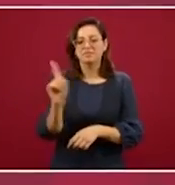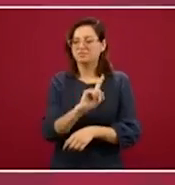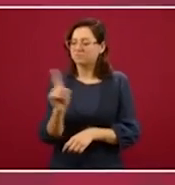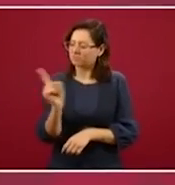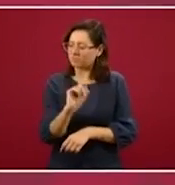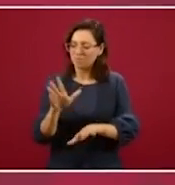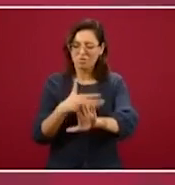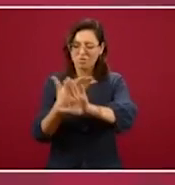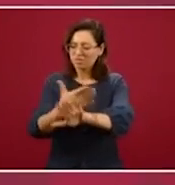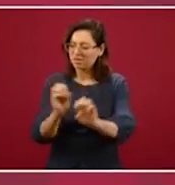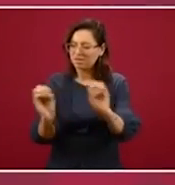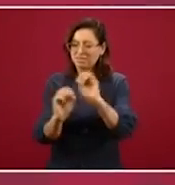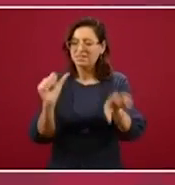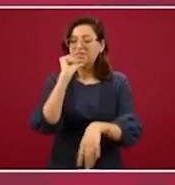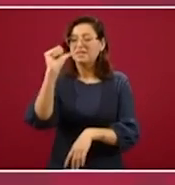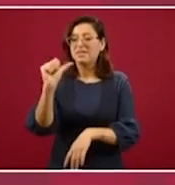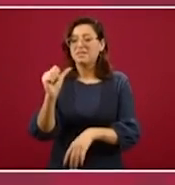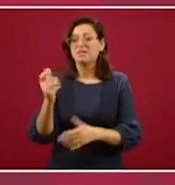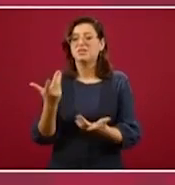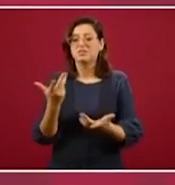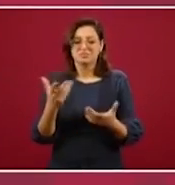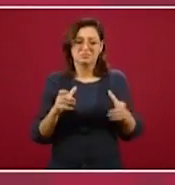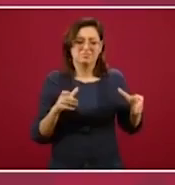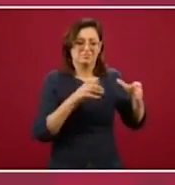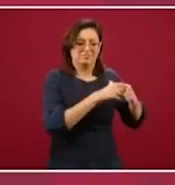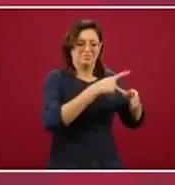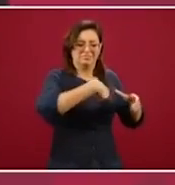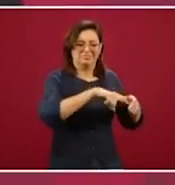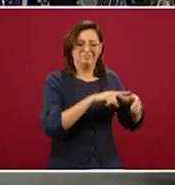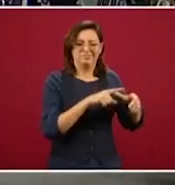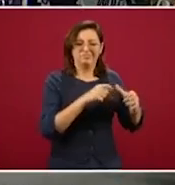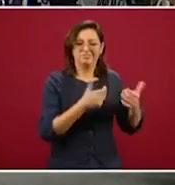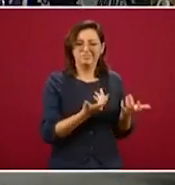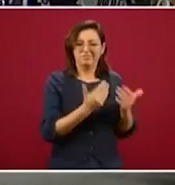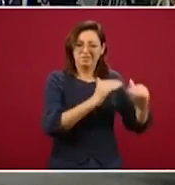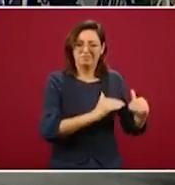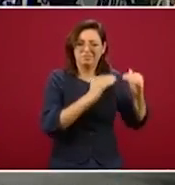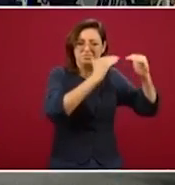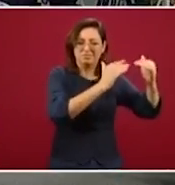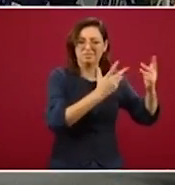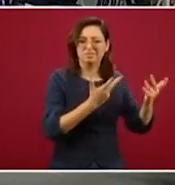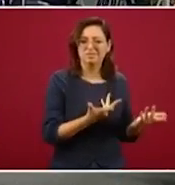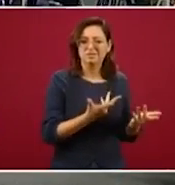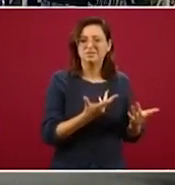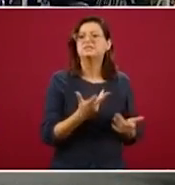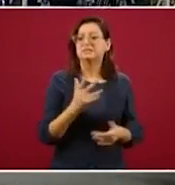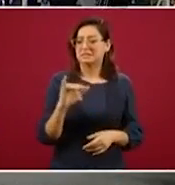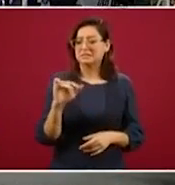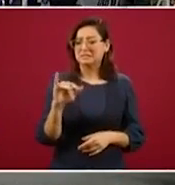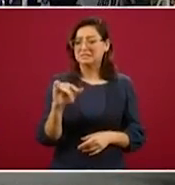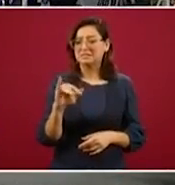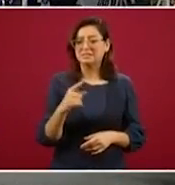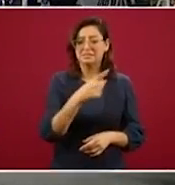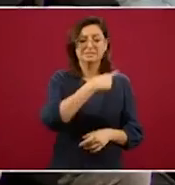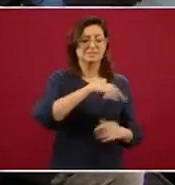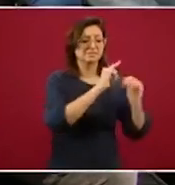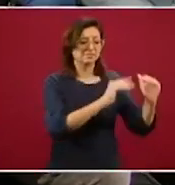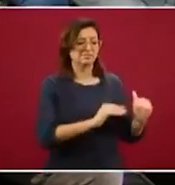desde luego, estoy hablando de los machuchones, o sea, no, sí, los